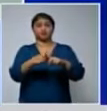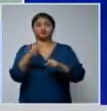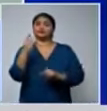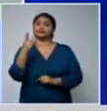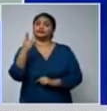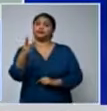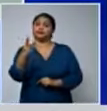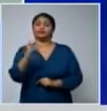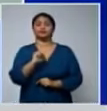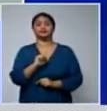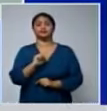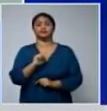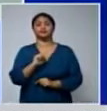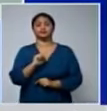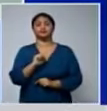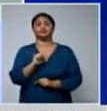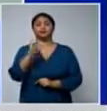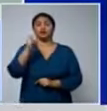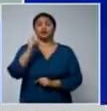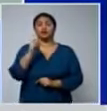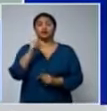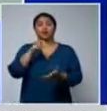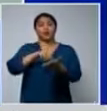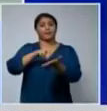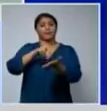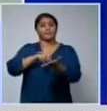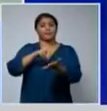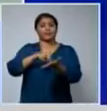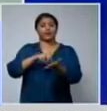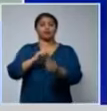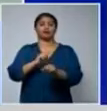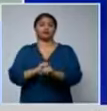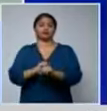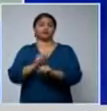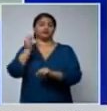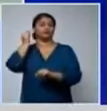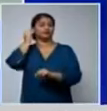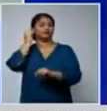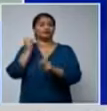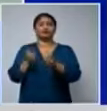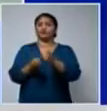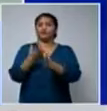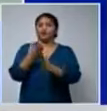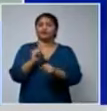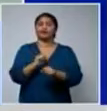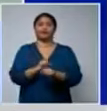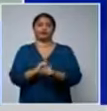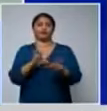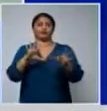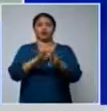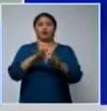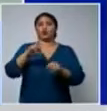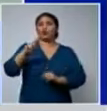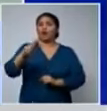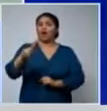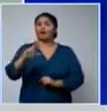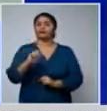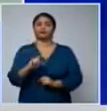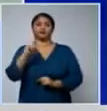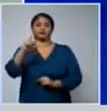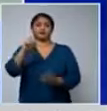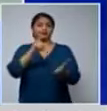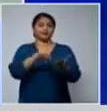en Minas, en Florida, en Guaymaro y en Carlos Manuel de Céspedes, en cada una de ellas un